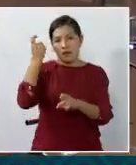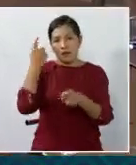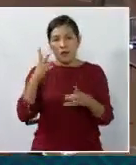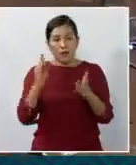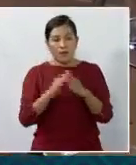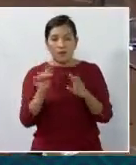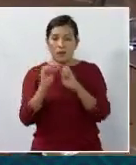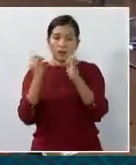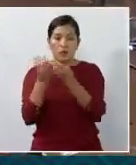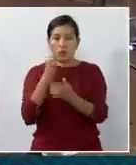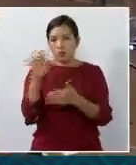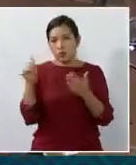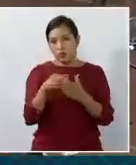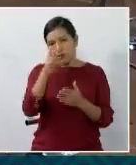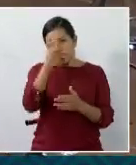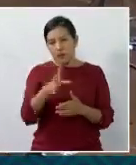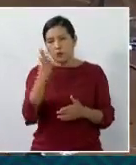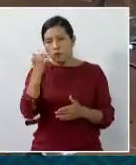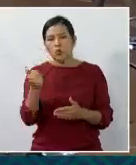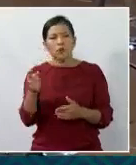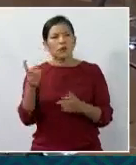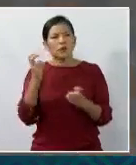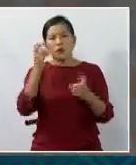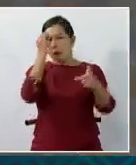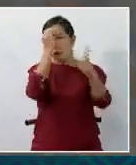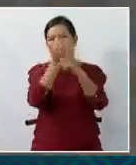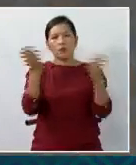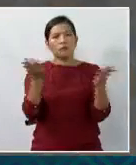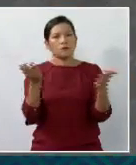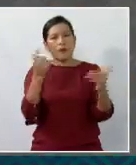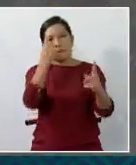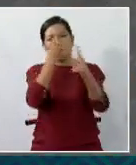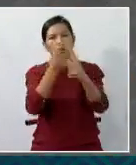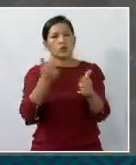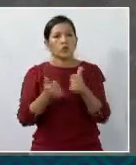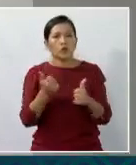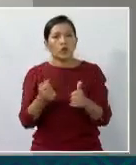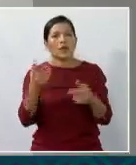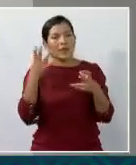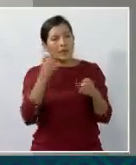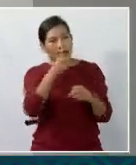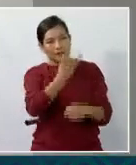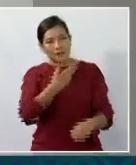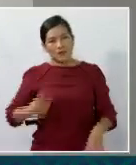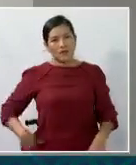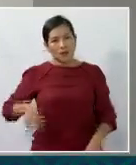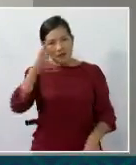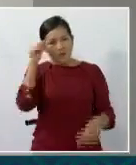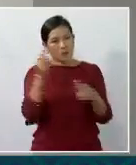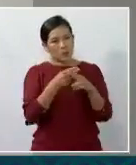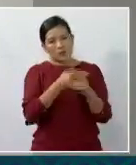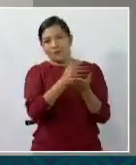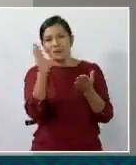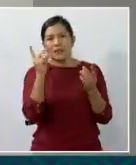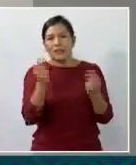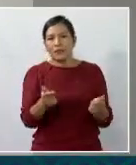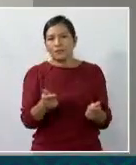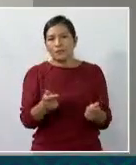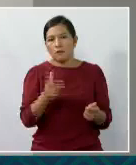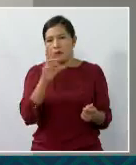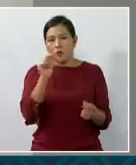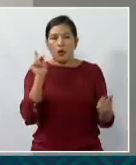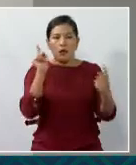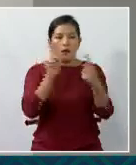levista es el acortamiento de mandato del presidente Luis Arce catacora Evo está dispuesto a hacer